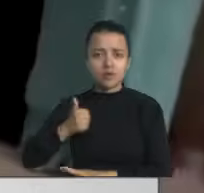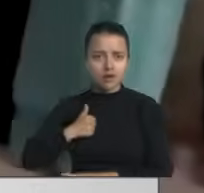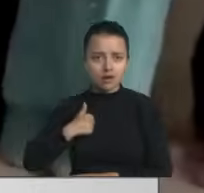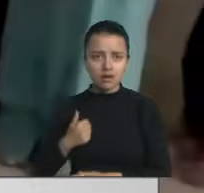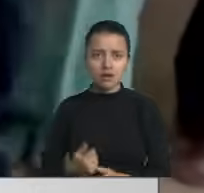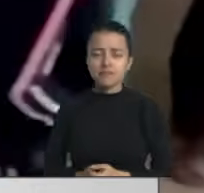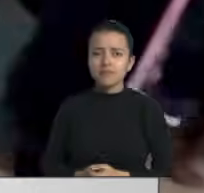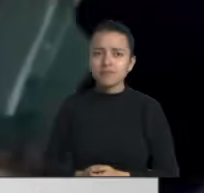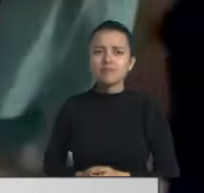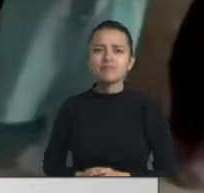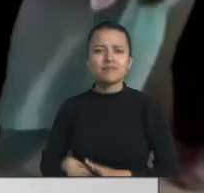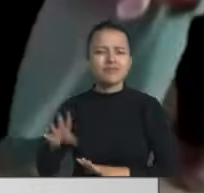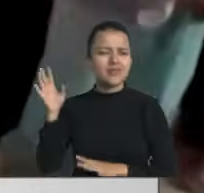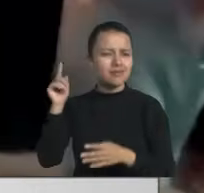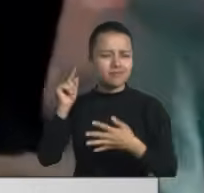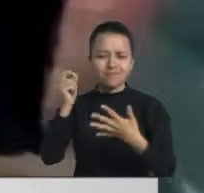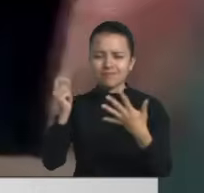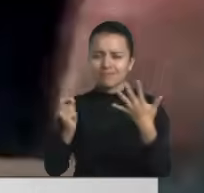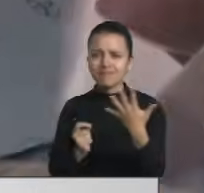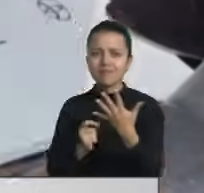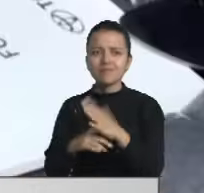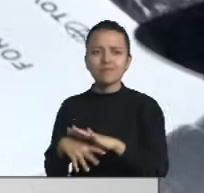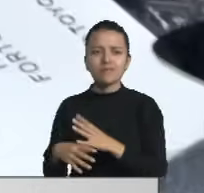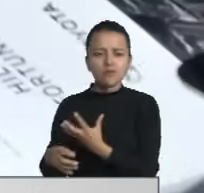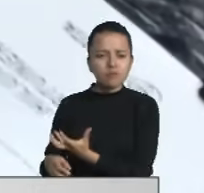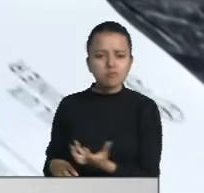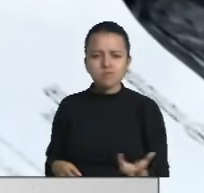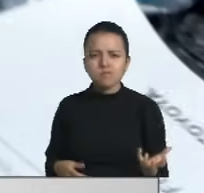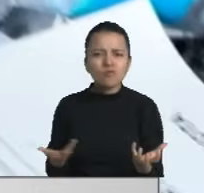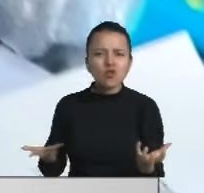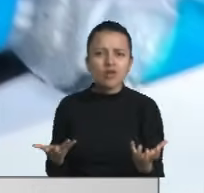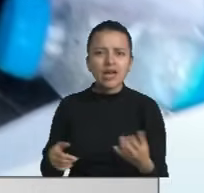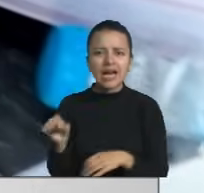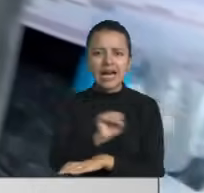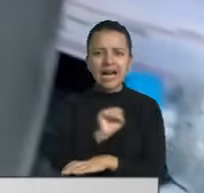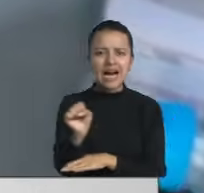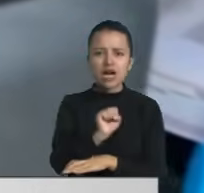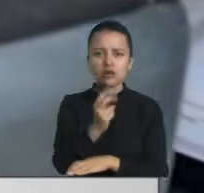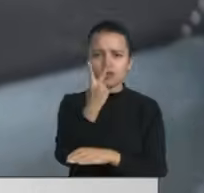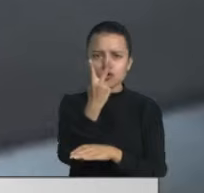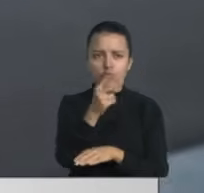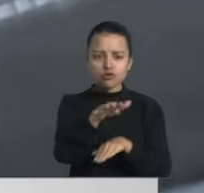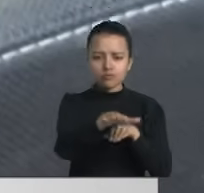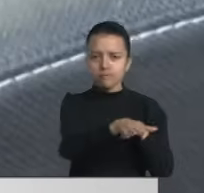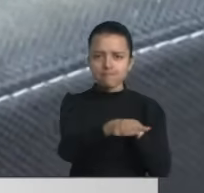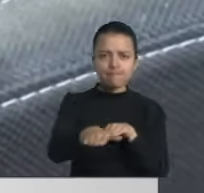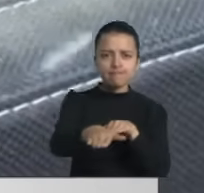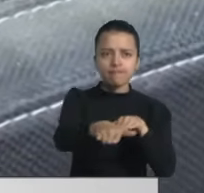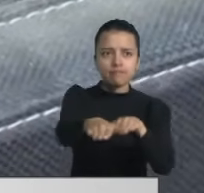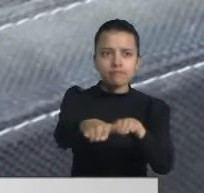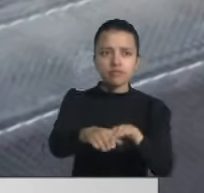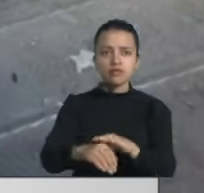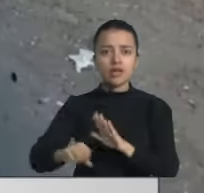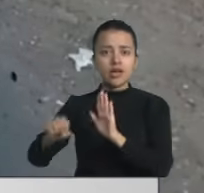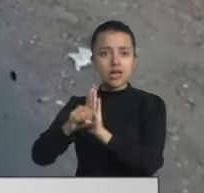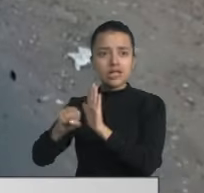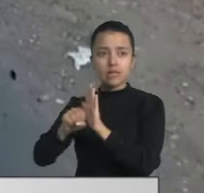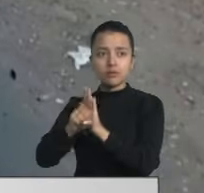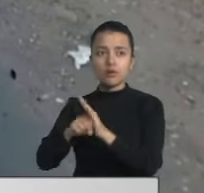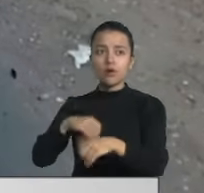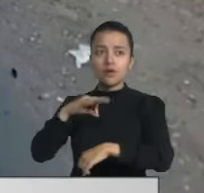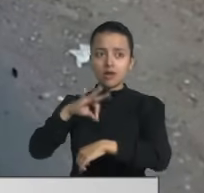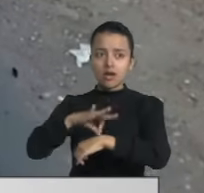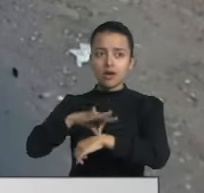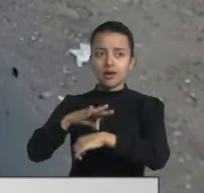A su vez palestinos, quienes viajaban en 2 vehículos blindados adornados con el logotipo de la ONG. A pesar